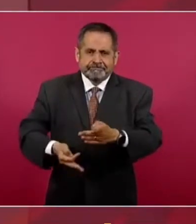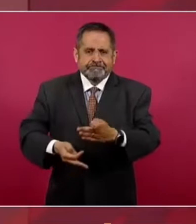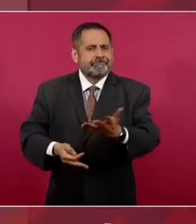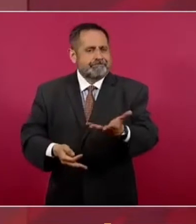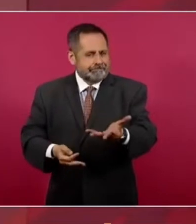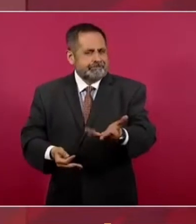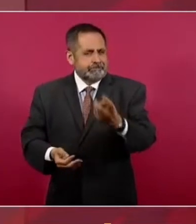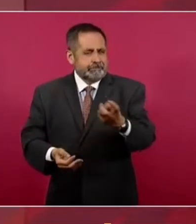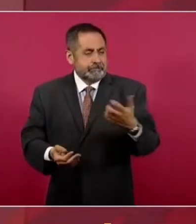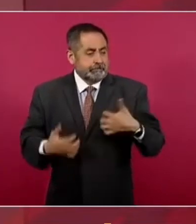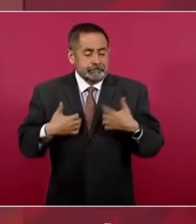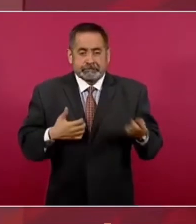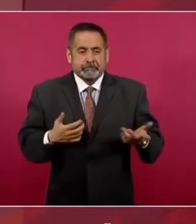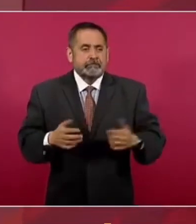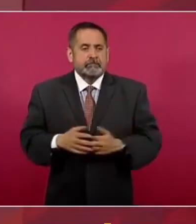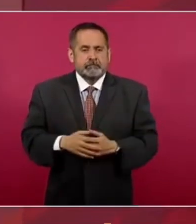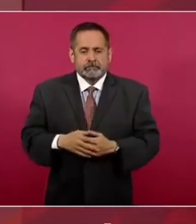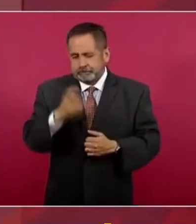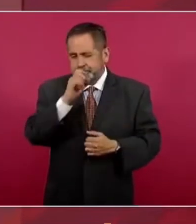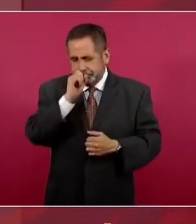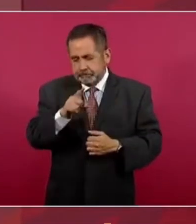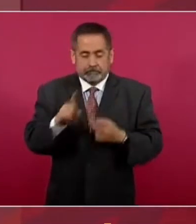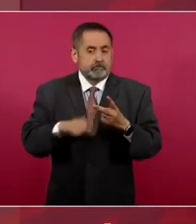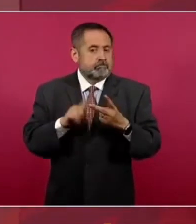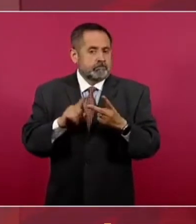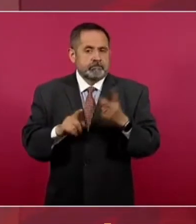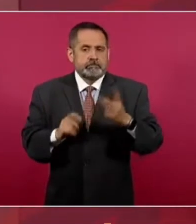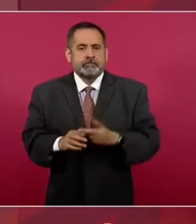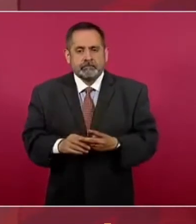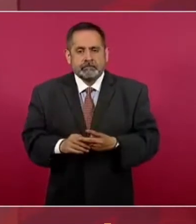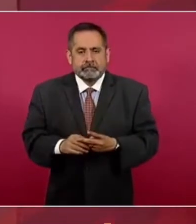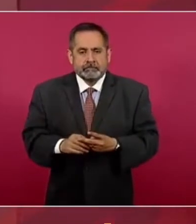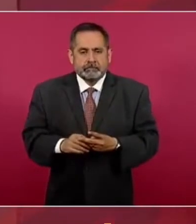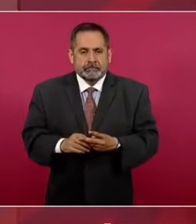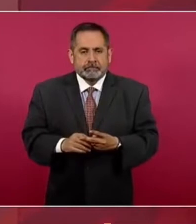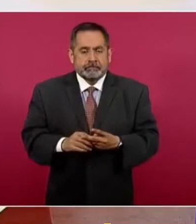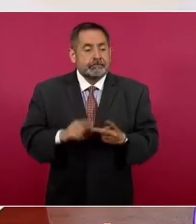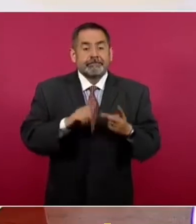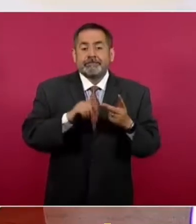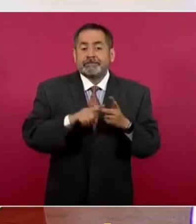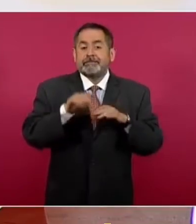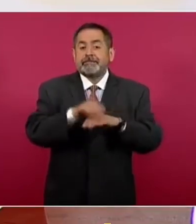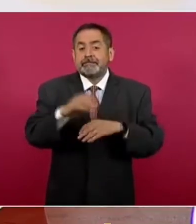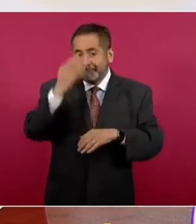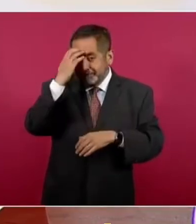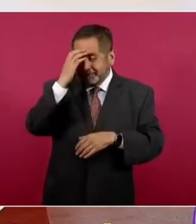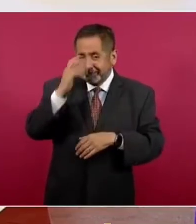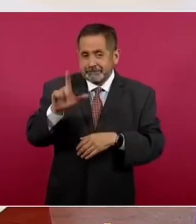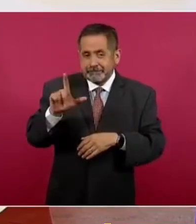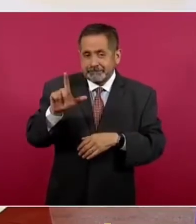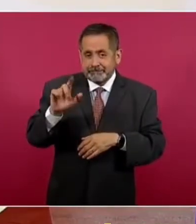Pero no solo es eso, es también el litio,